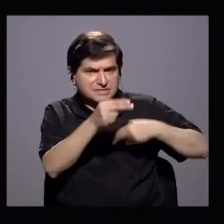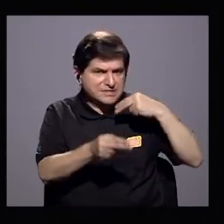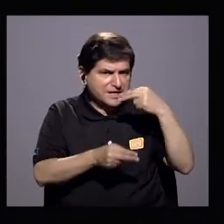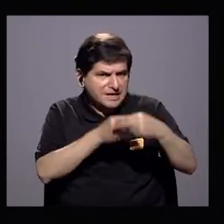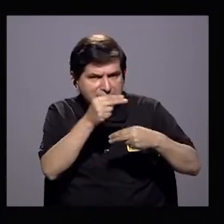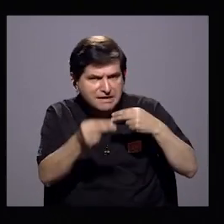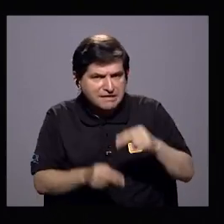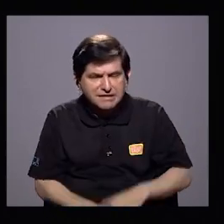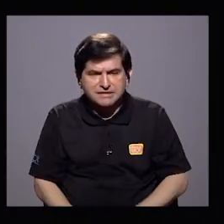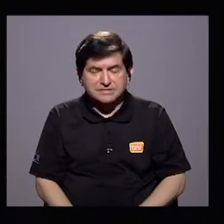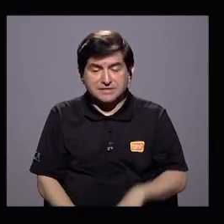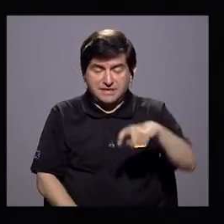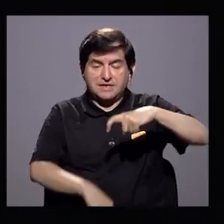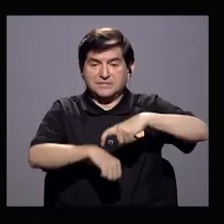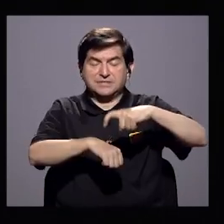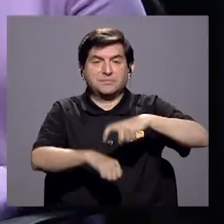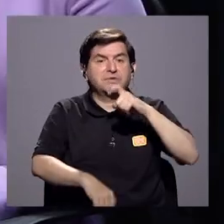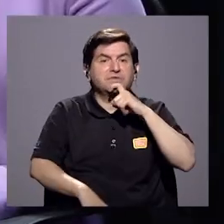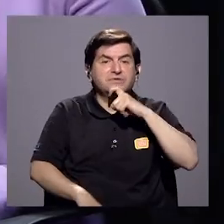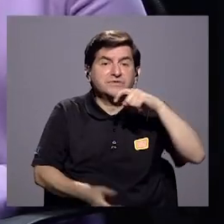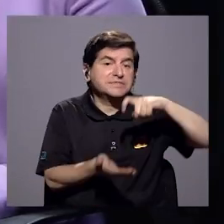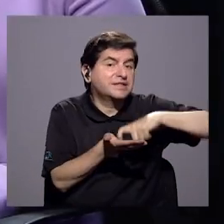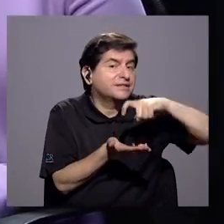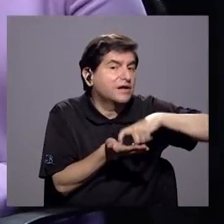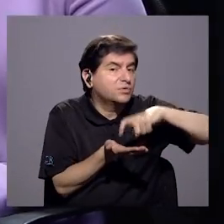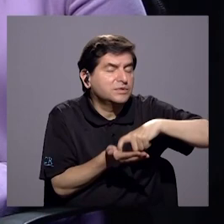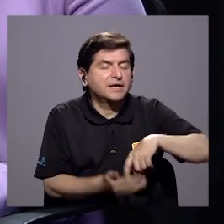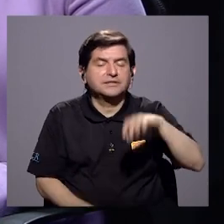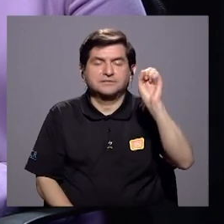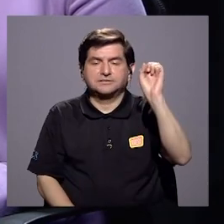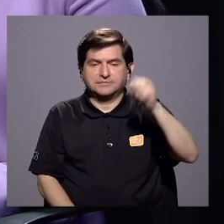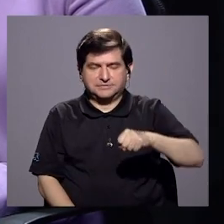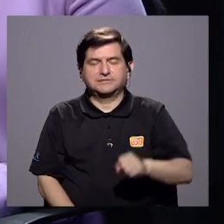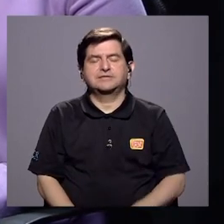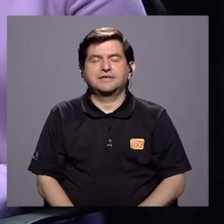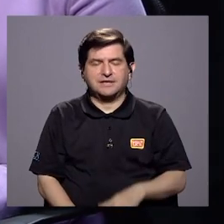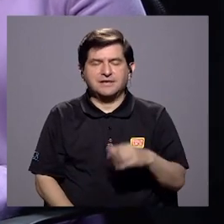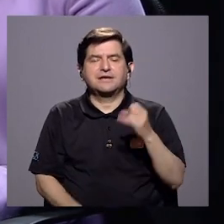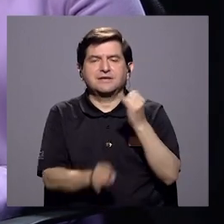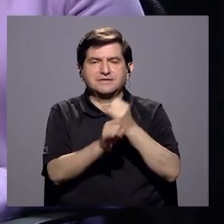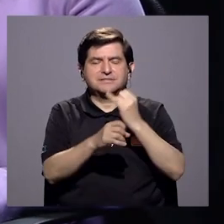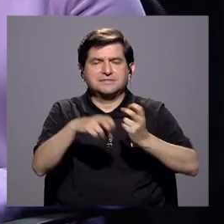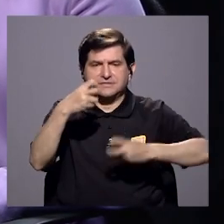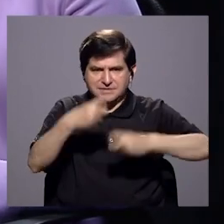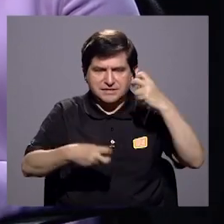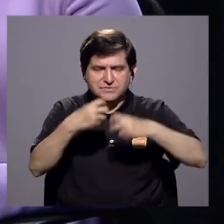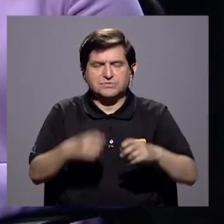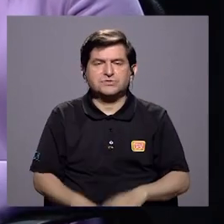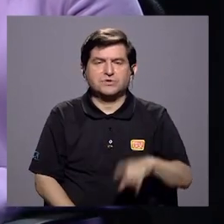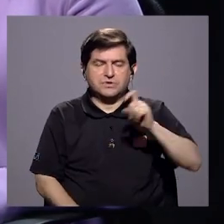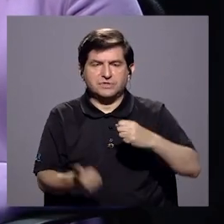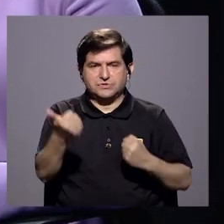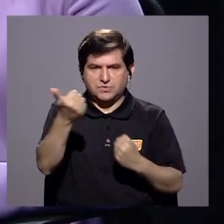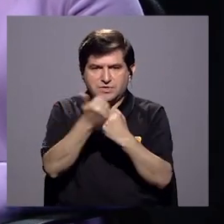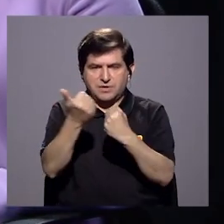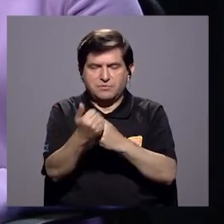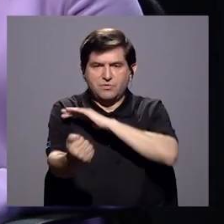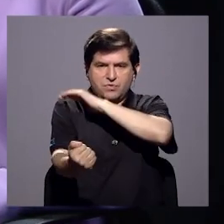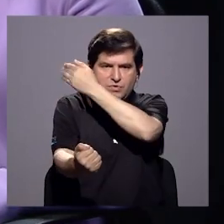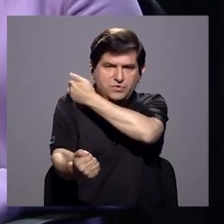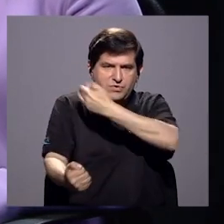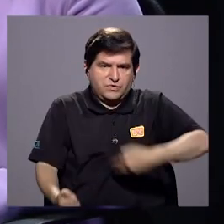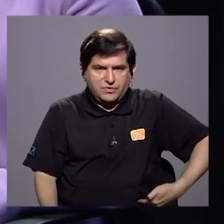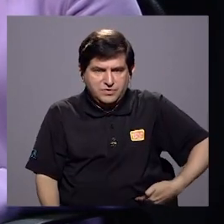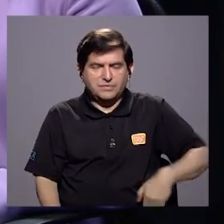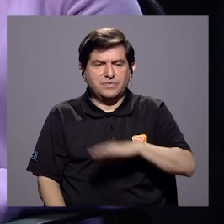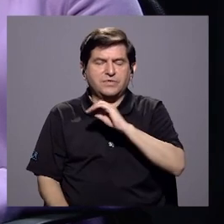época tan difícil económica deuda. Era una institución en crisis que ocupó apoyo del Poder Ejecutivo en su momento y del